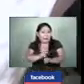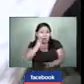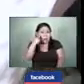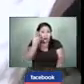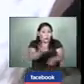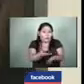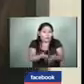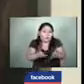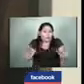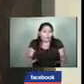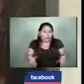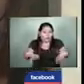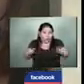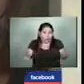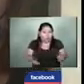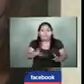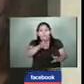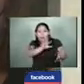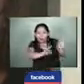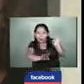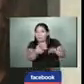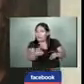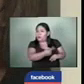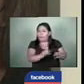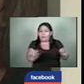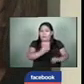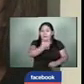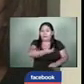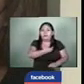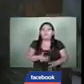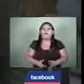pruebas de delito en contra de algunos acusados.